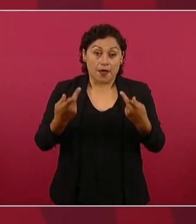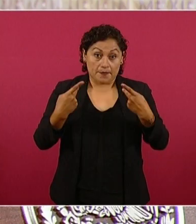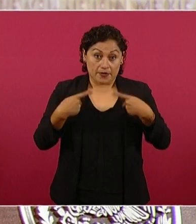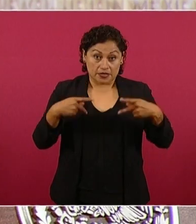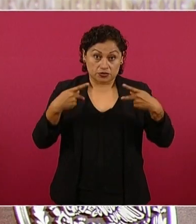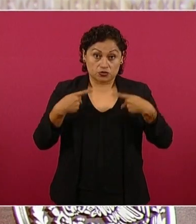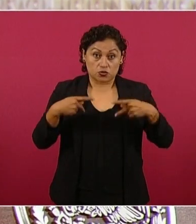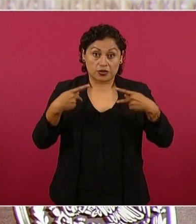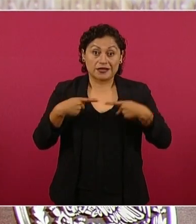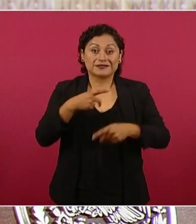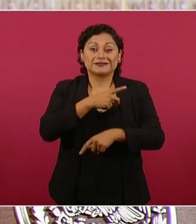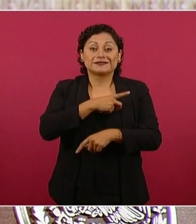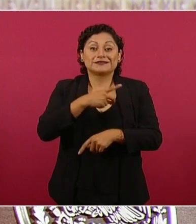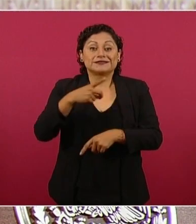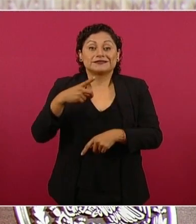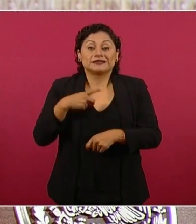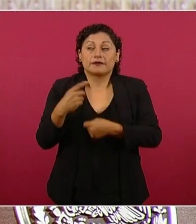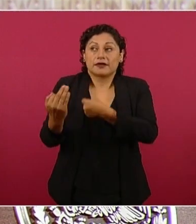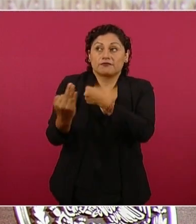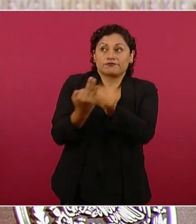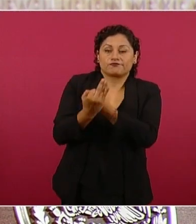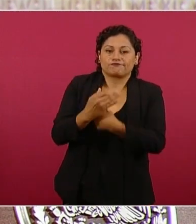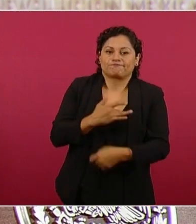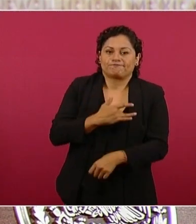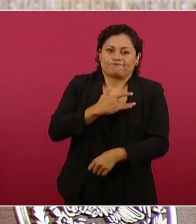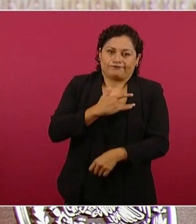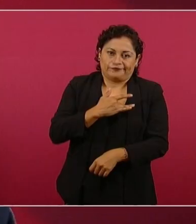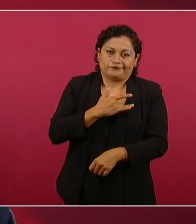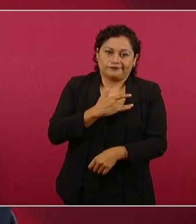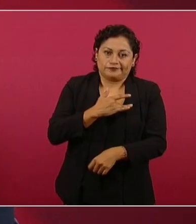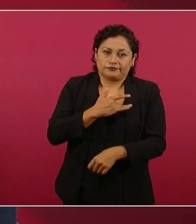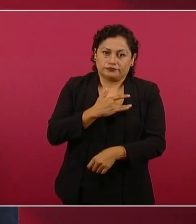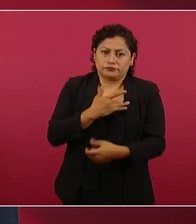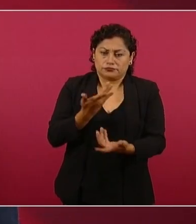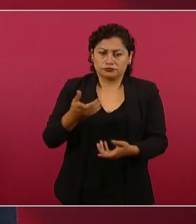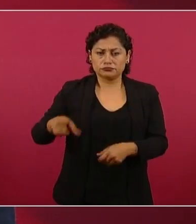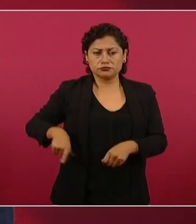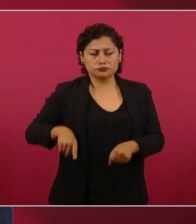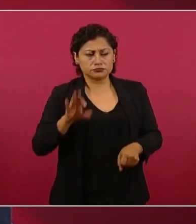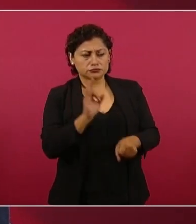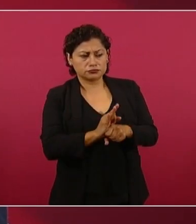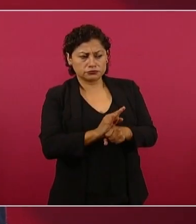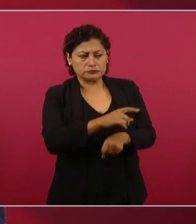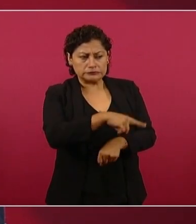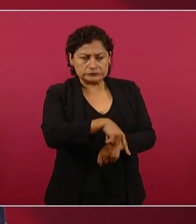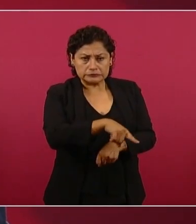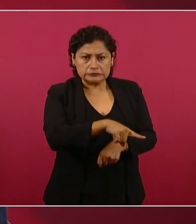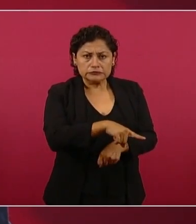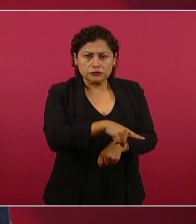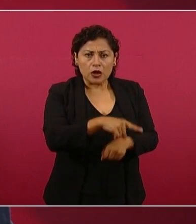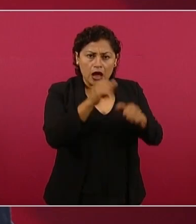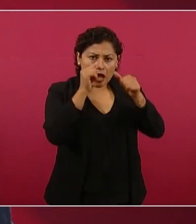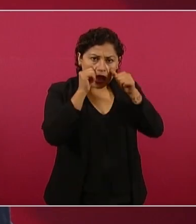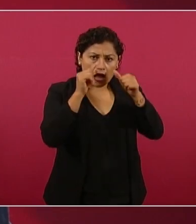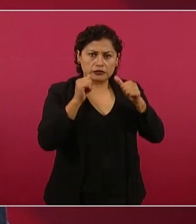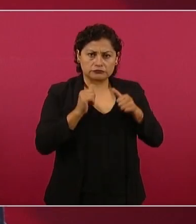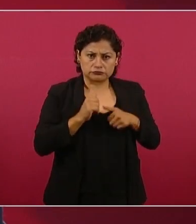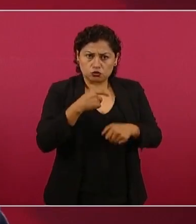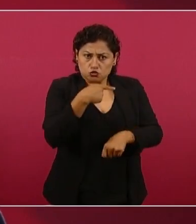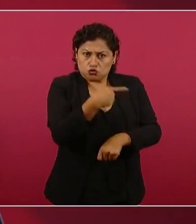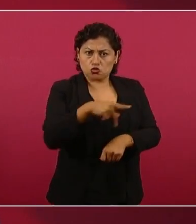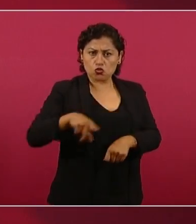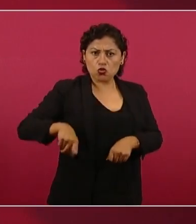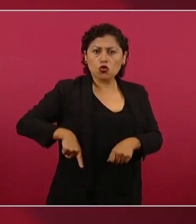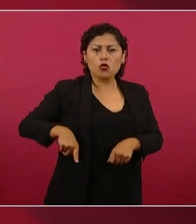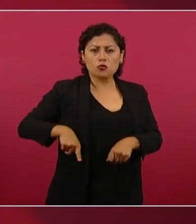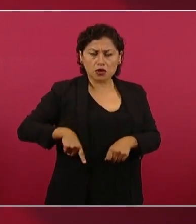protegidos, defendidos por el gobierno de México, por su gobierno. Y